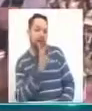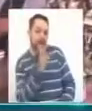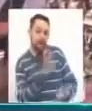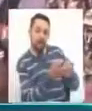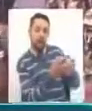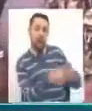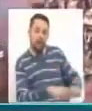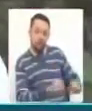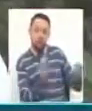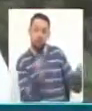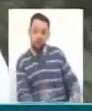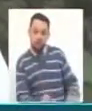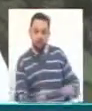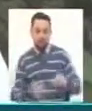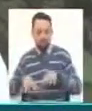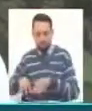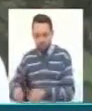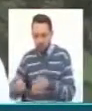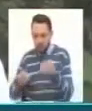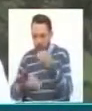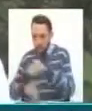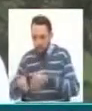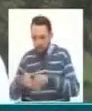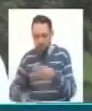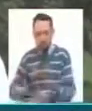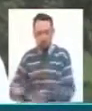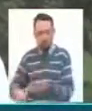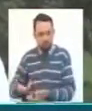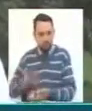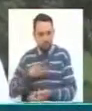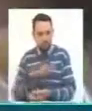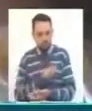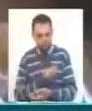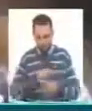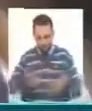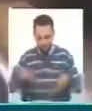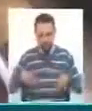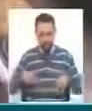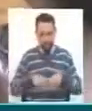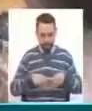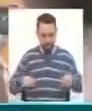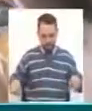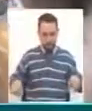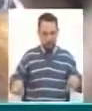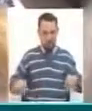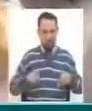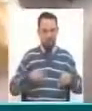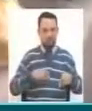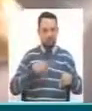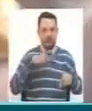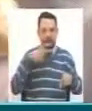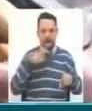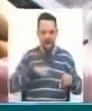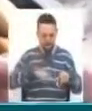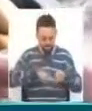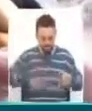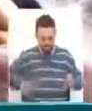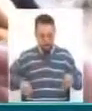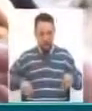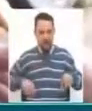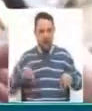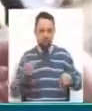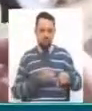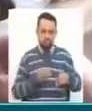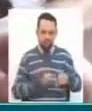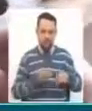puede combinar con todo. Podemos hacer desde embutidos, como en este caso, los chorizos, las morcillas,